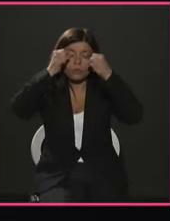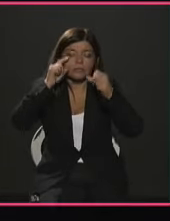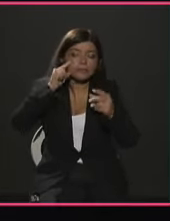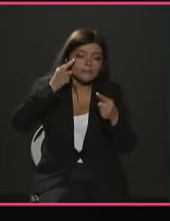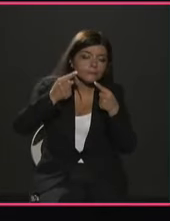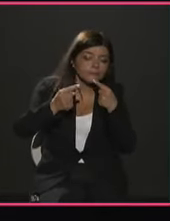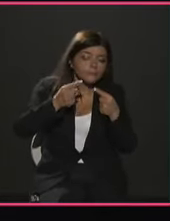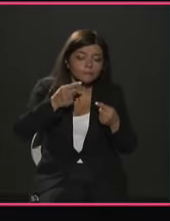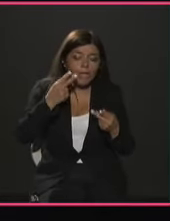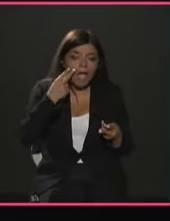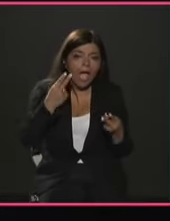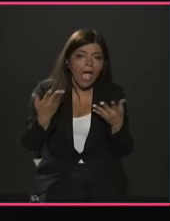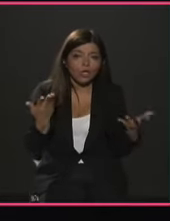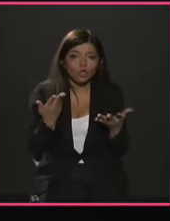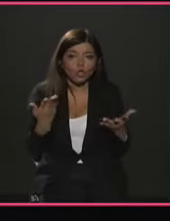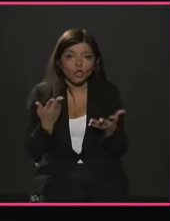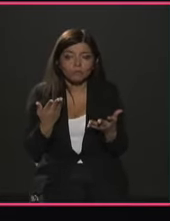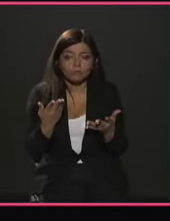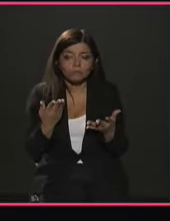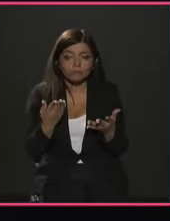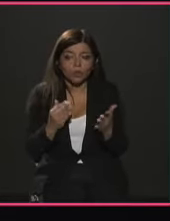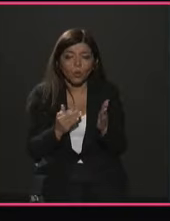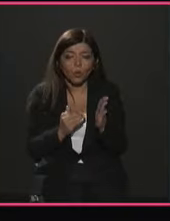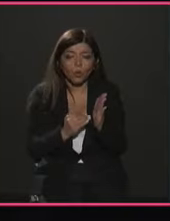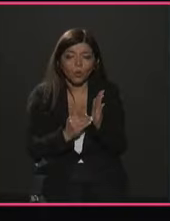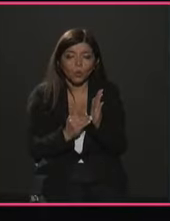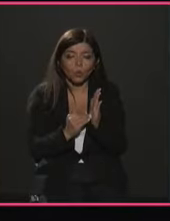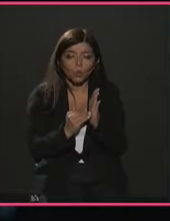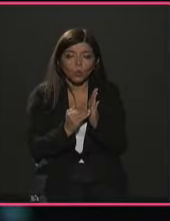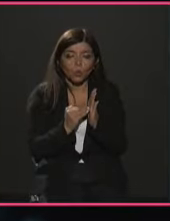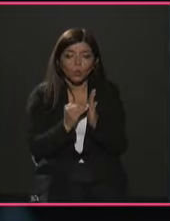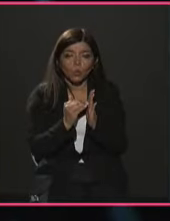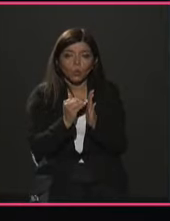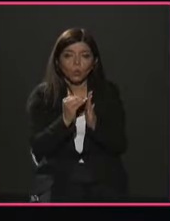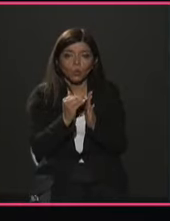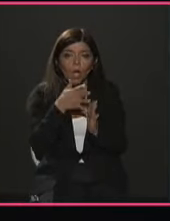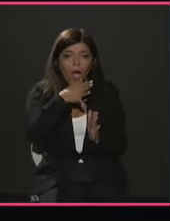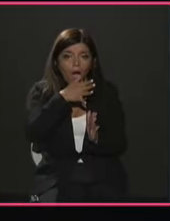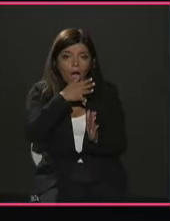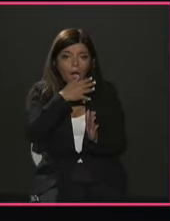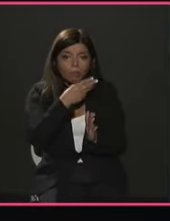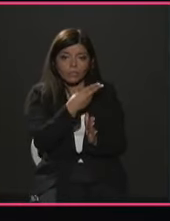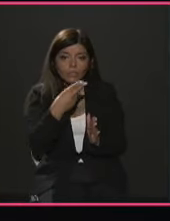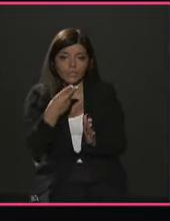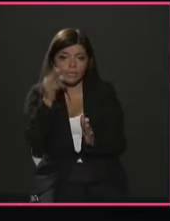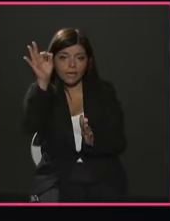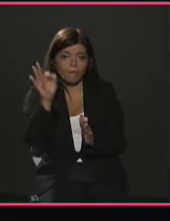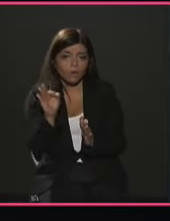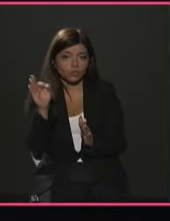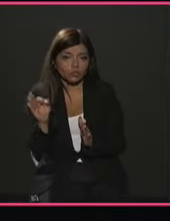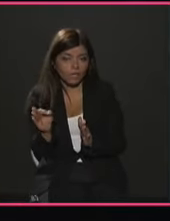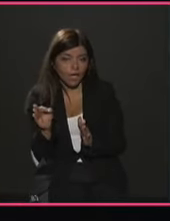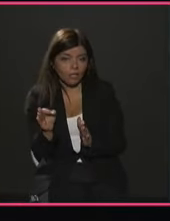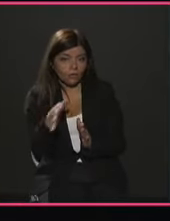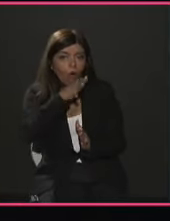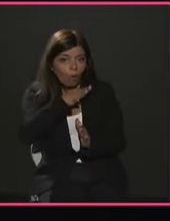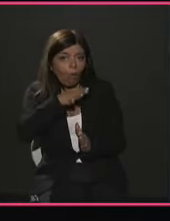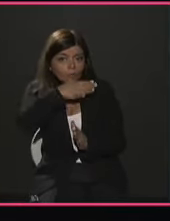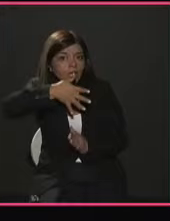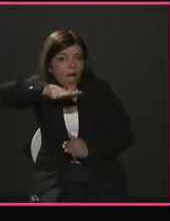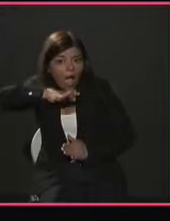estaban viendo gran aumento en su uso de agua 33 Por respectivamente